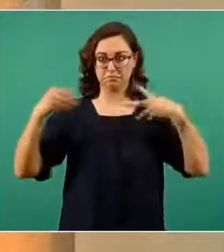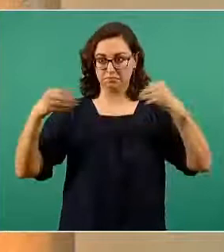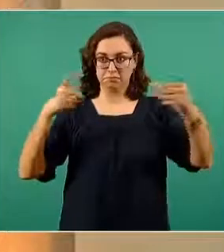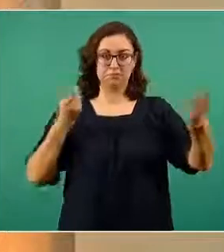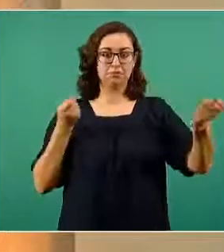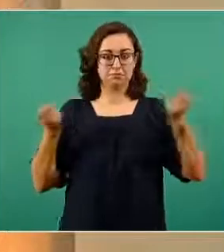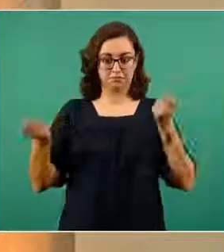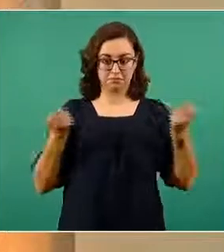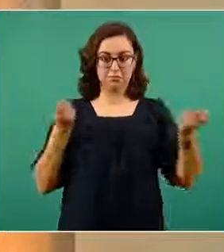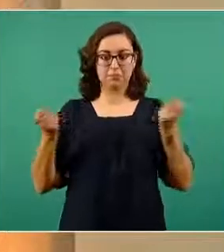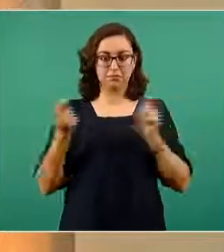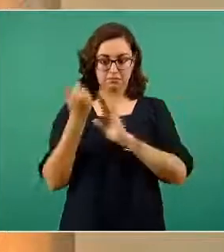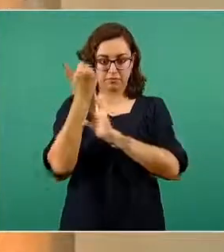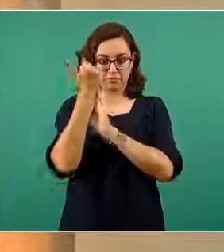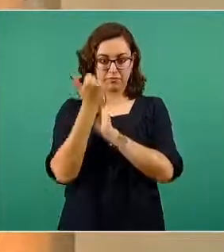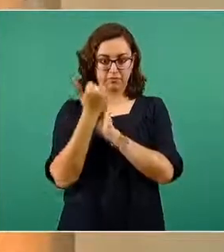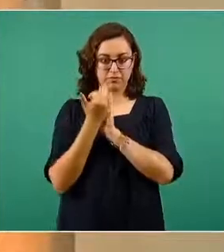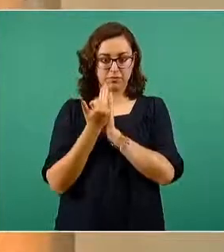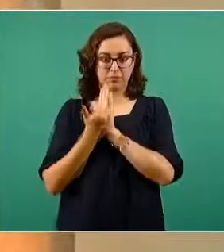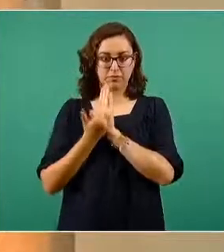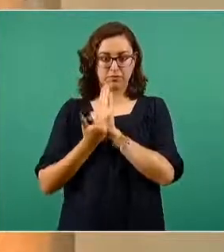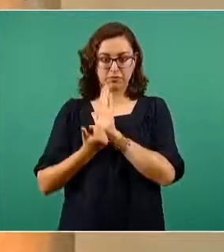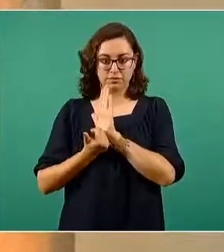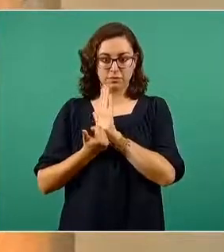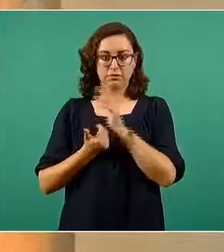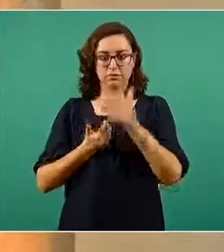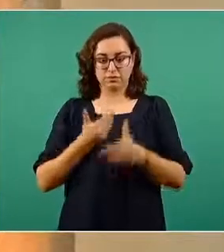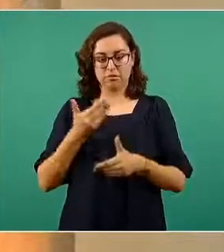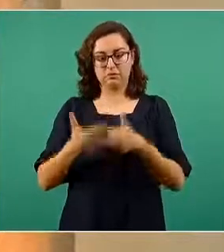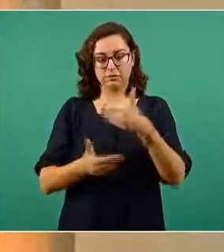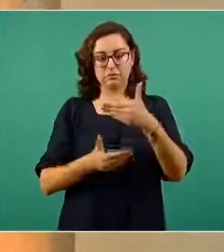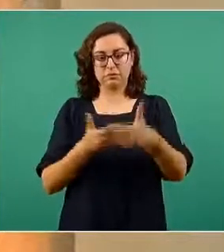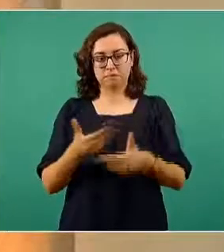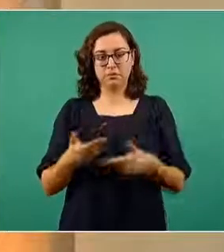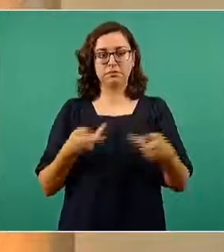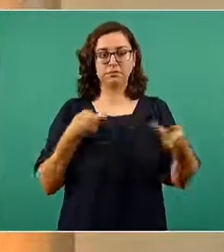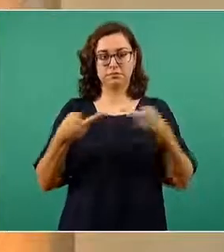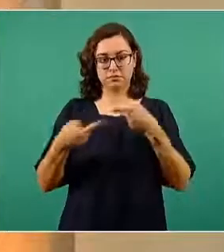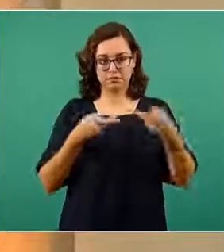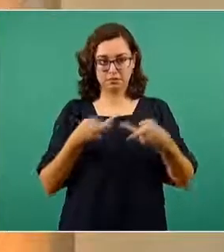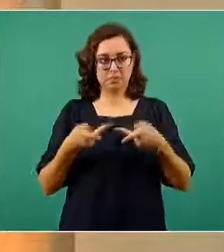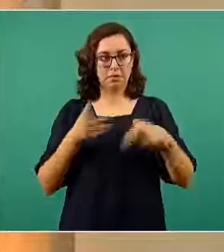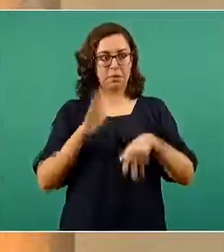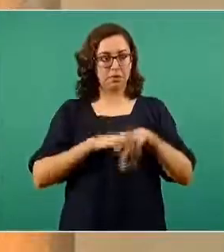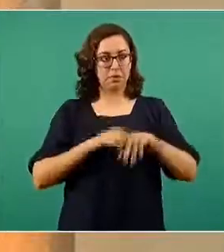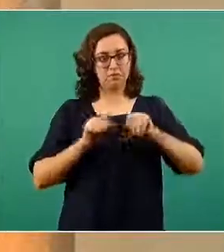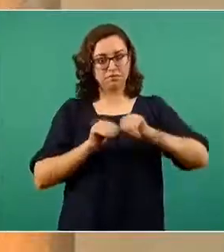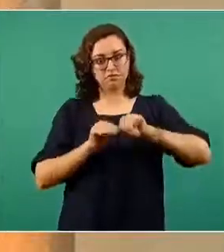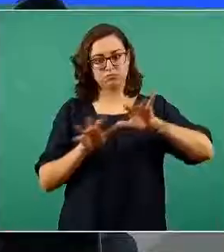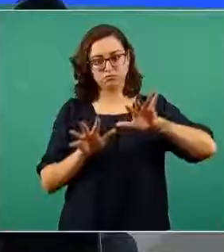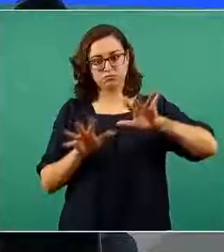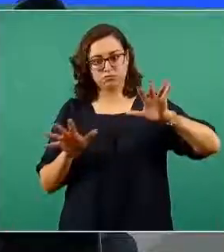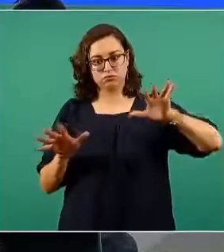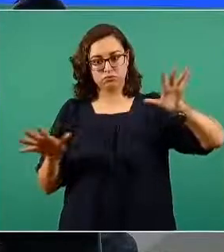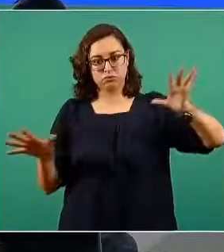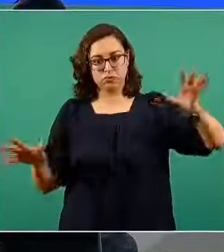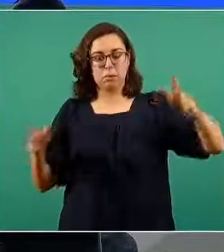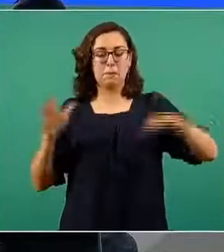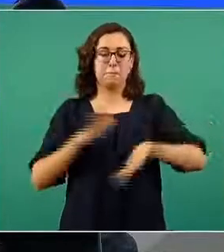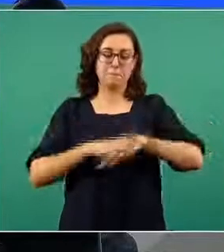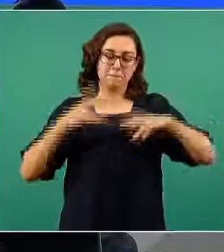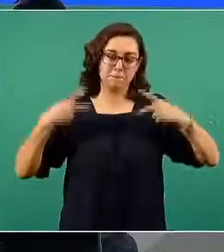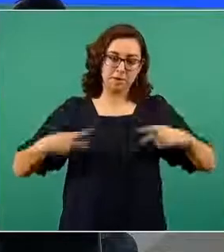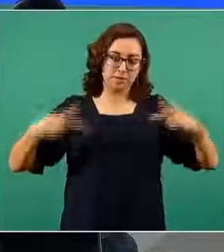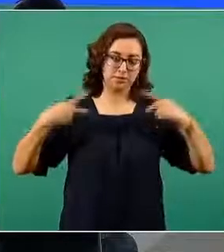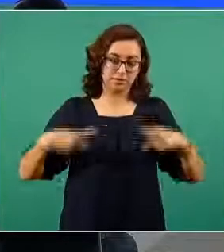lo tenemos en estos momentos, y entonces así permitir que la estrategia cubra más y más personas, sobre todo aquellas